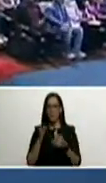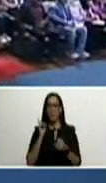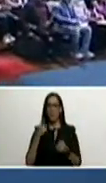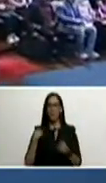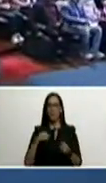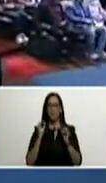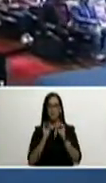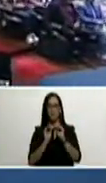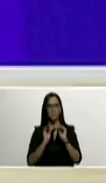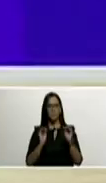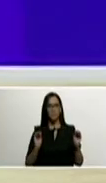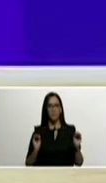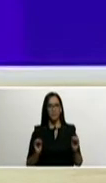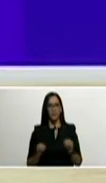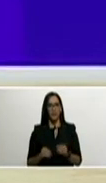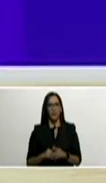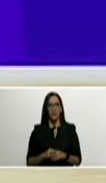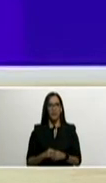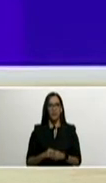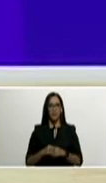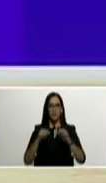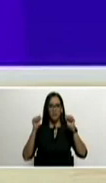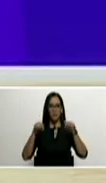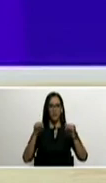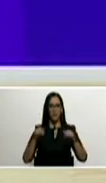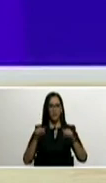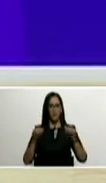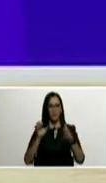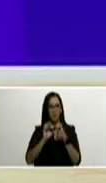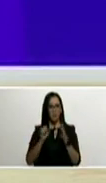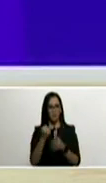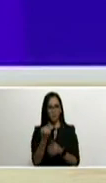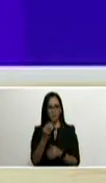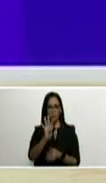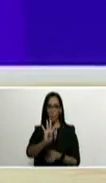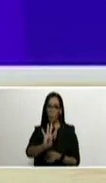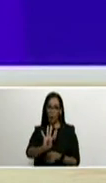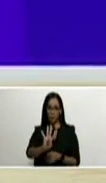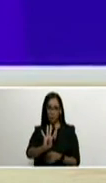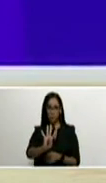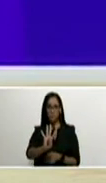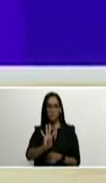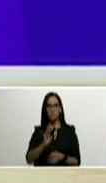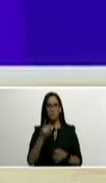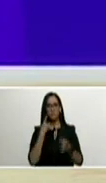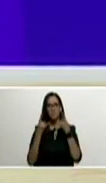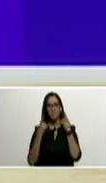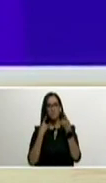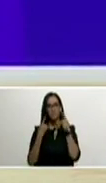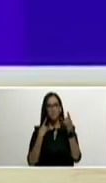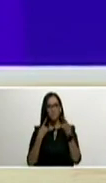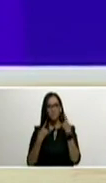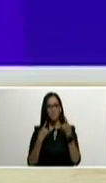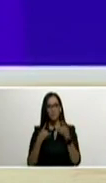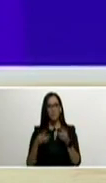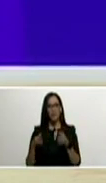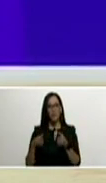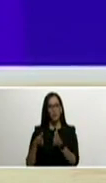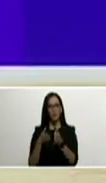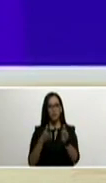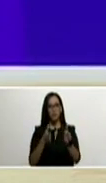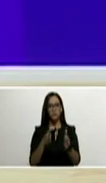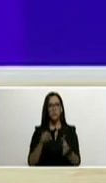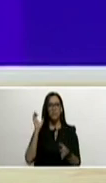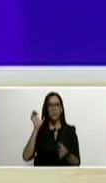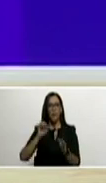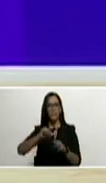anunciar que en el marco de este vértice número 4 vamos a activar también, bajo la conducción del Estado Mayor